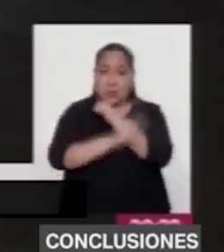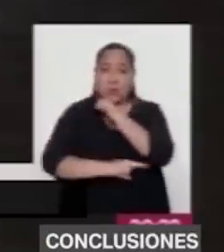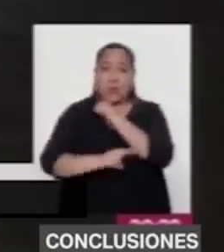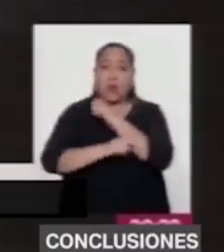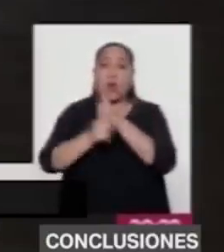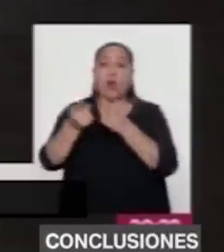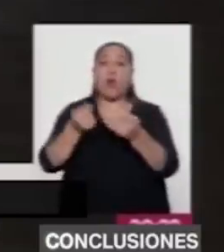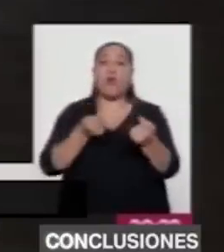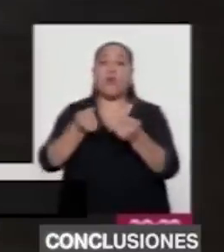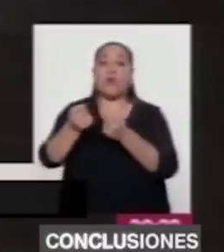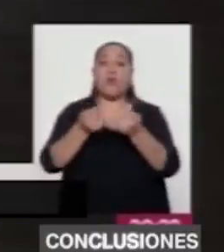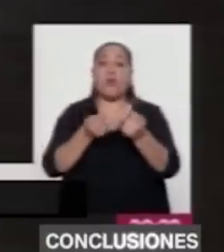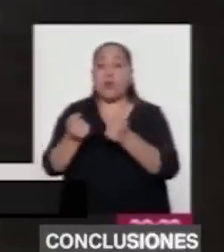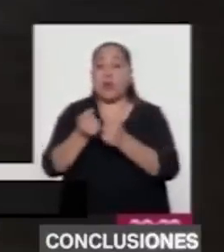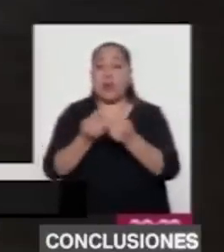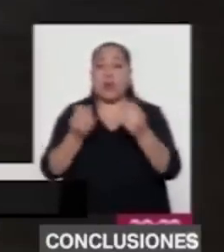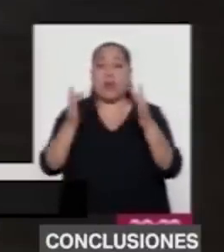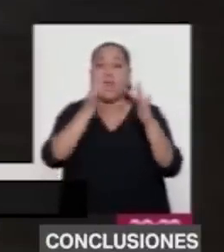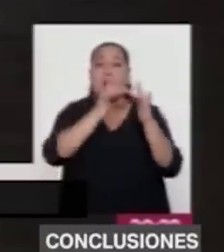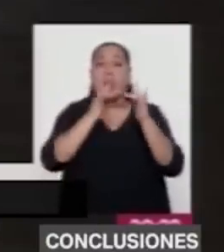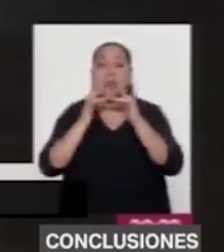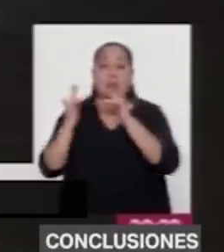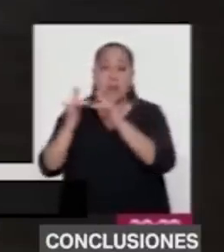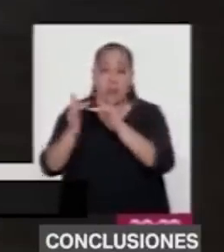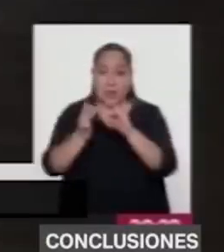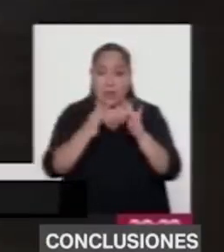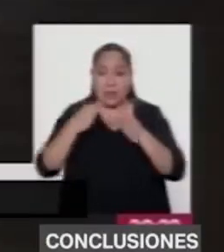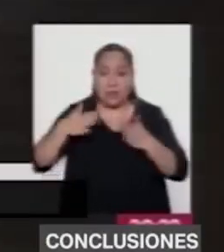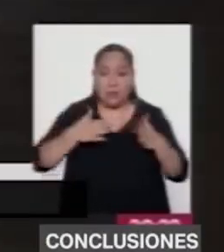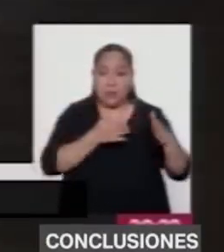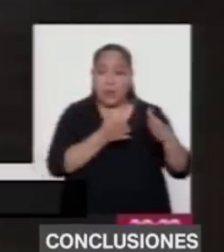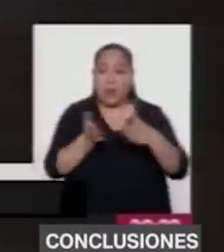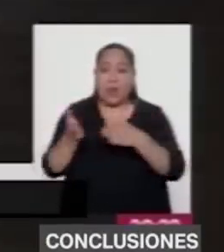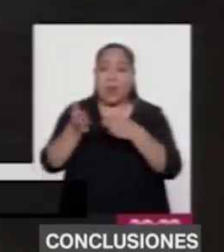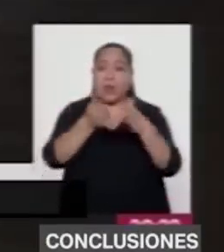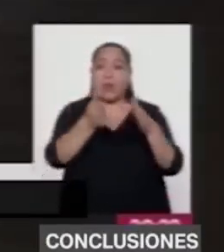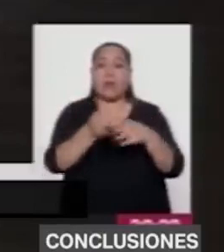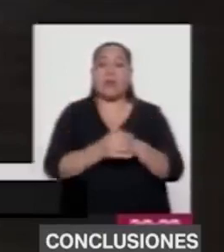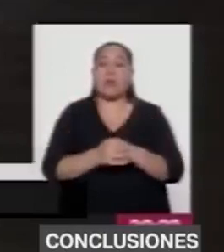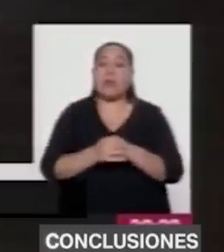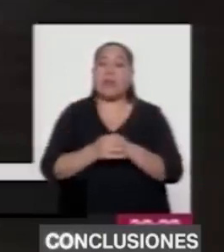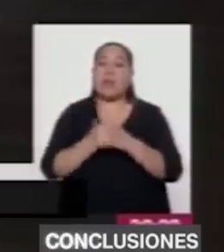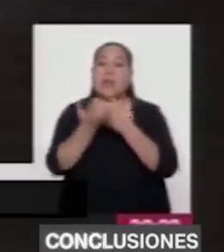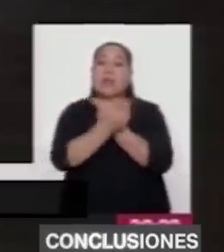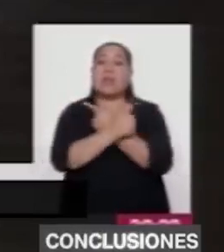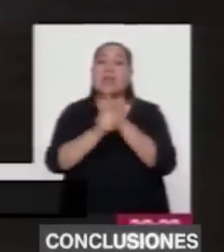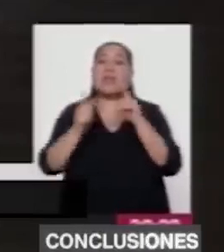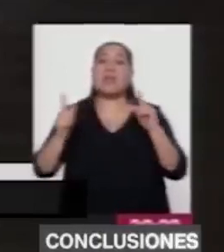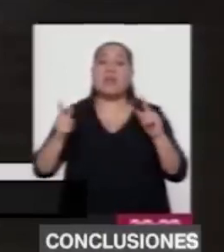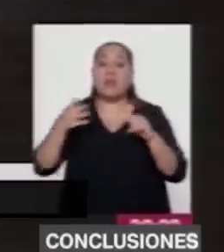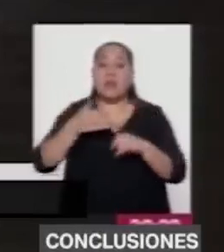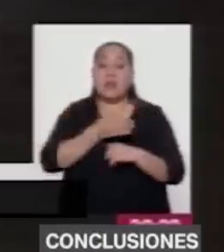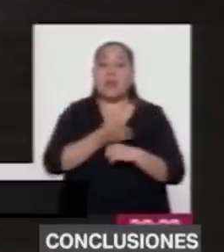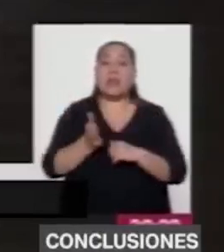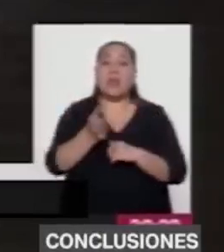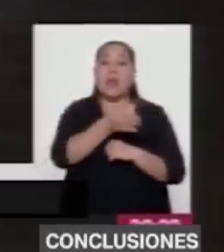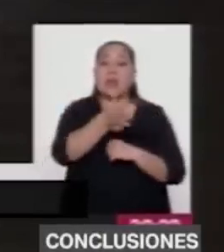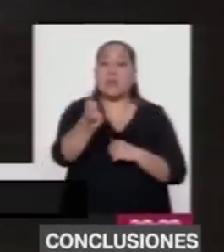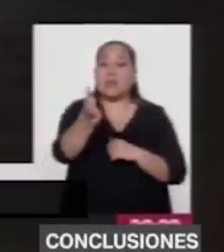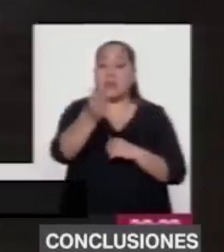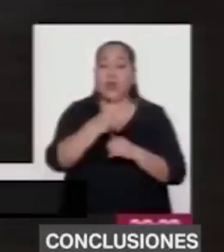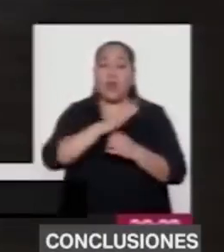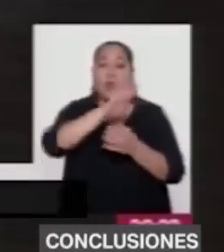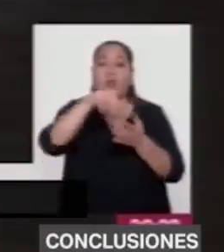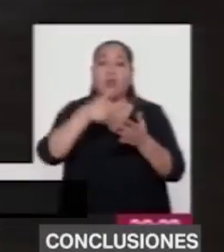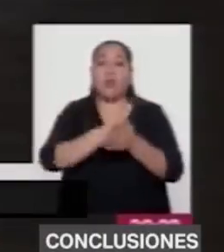de la red Vial nacional en todo el país para asegurar la libre del libre tránsito de todos